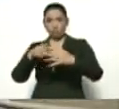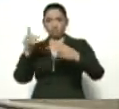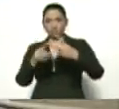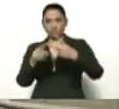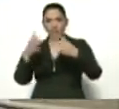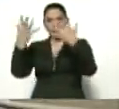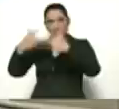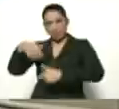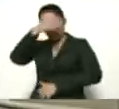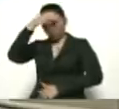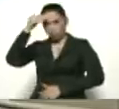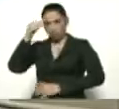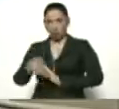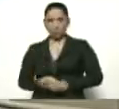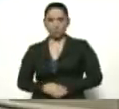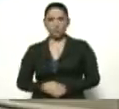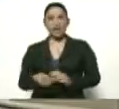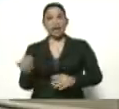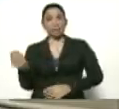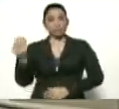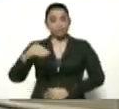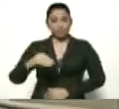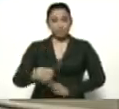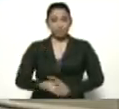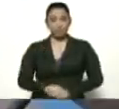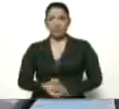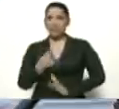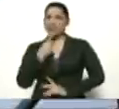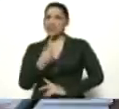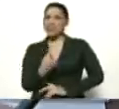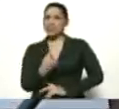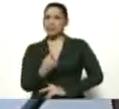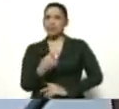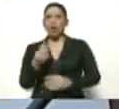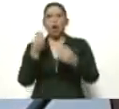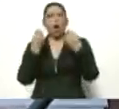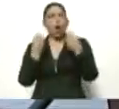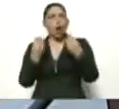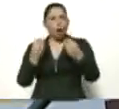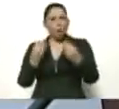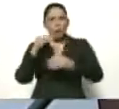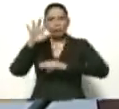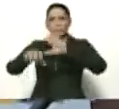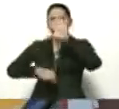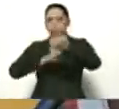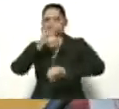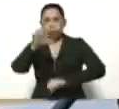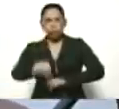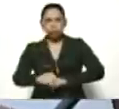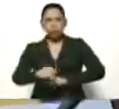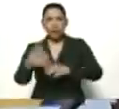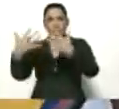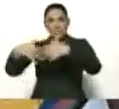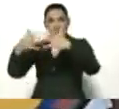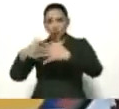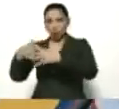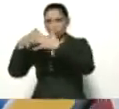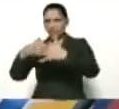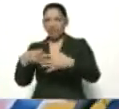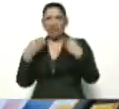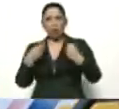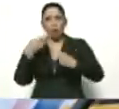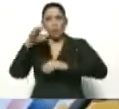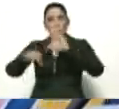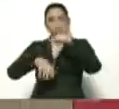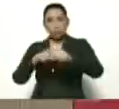administración de donald trump y que además se señalará cómo adquirieron como adquirió silver corp y cómo adquirieron los